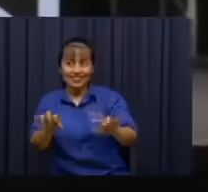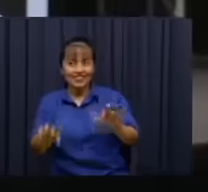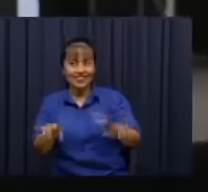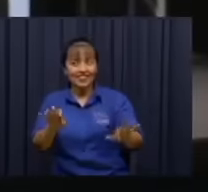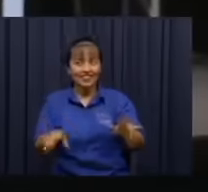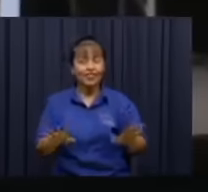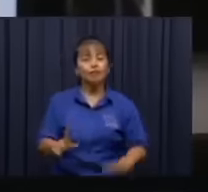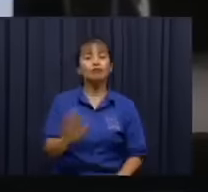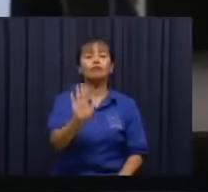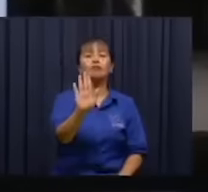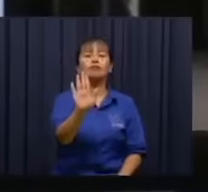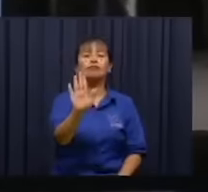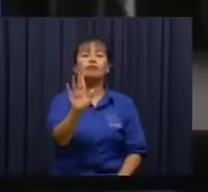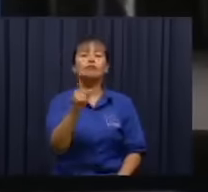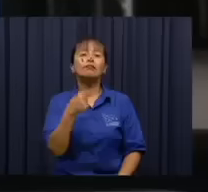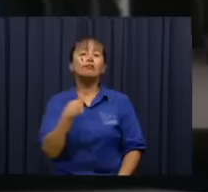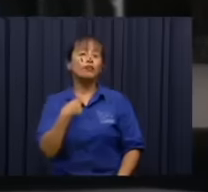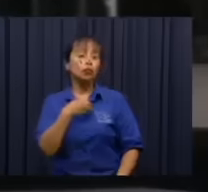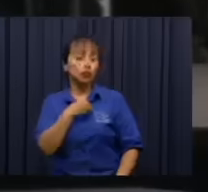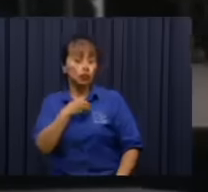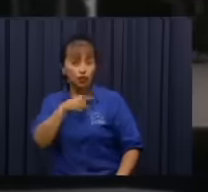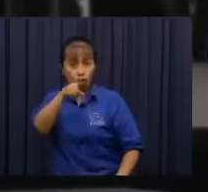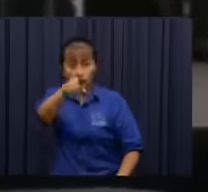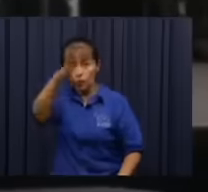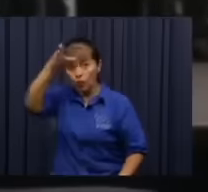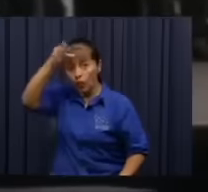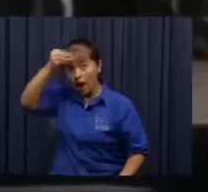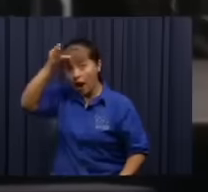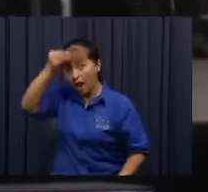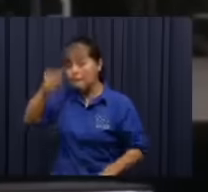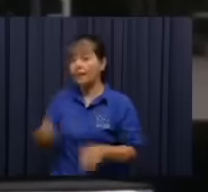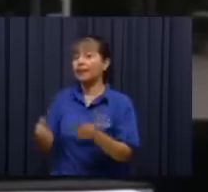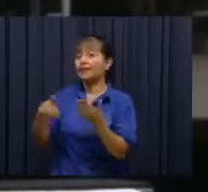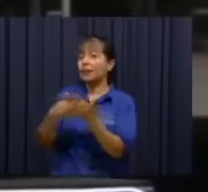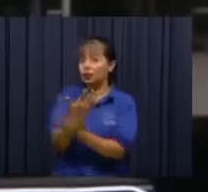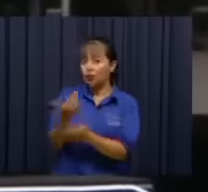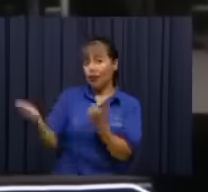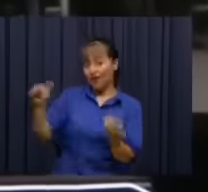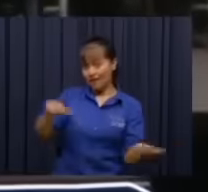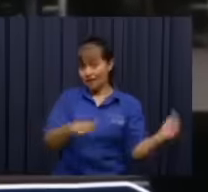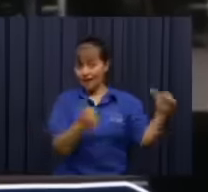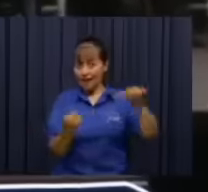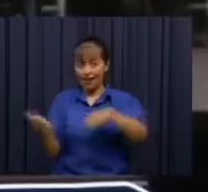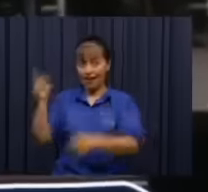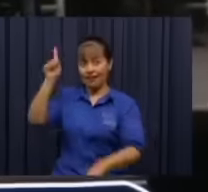Se aprenda esta canción, solo el coro. Quiero que te aprendas el coro.